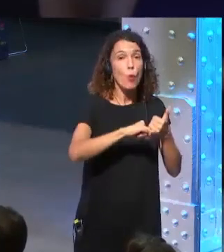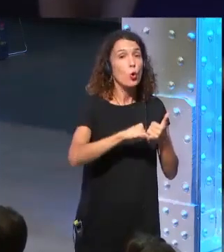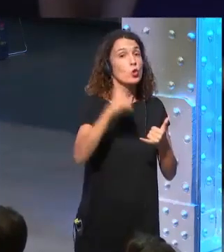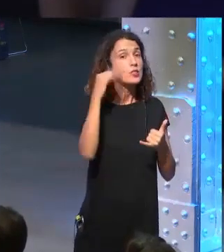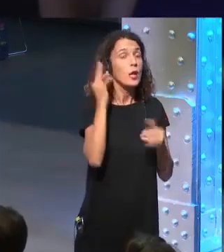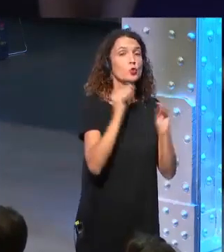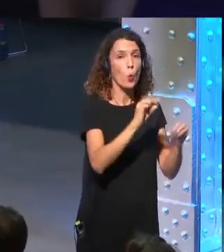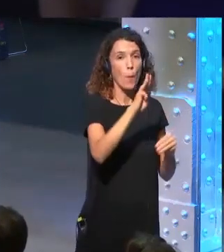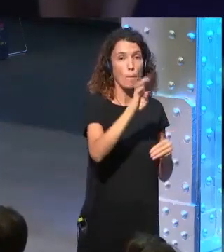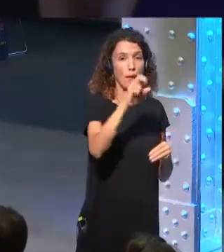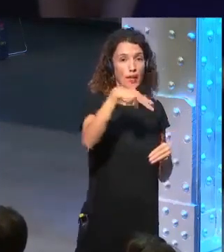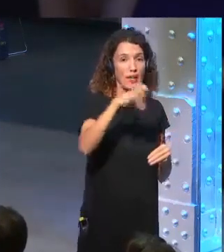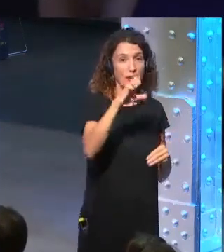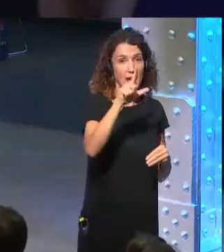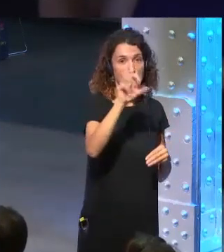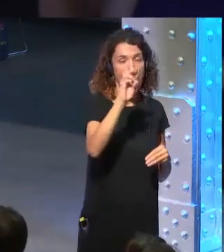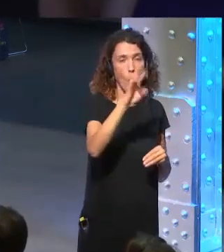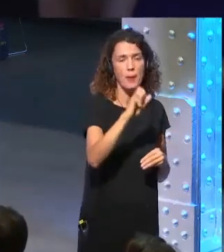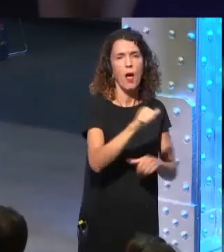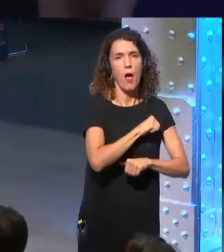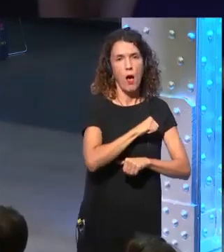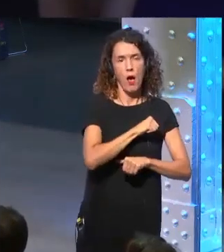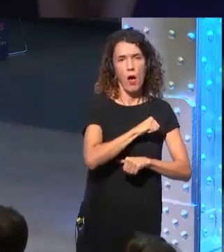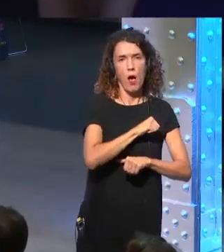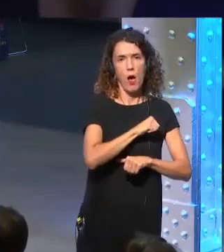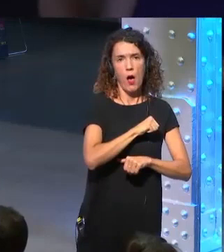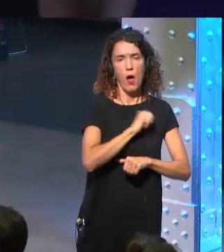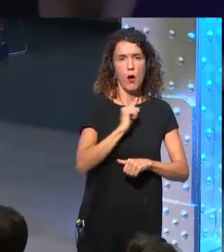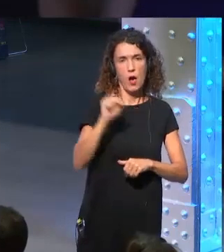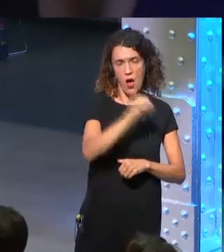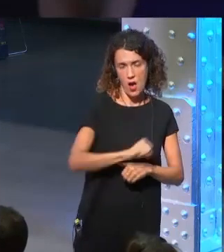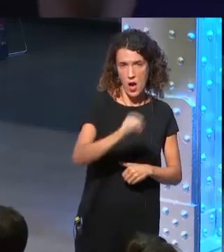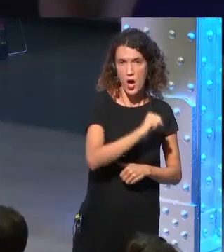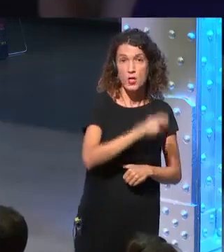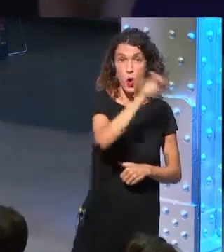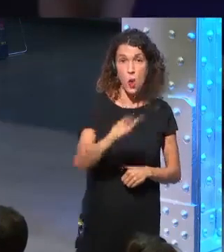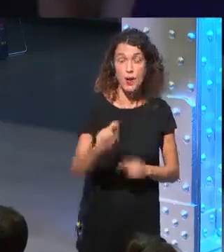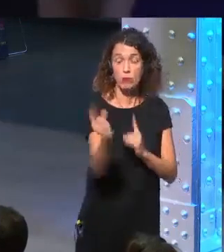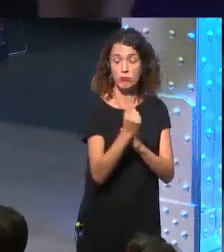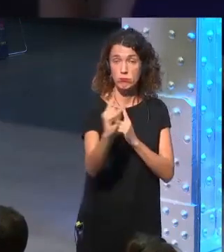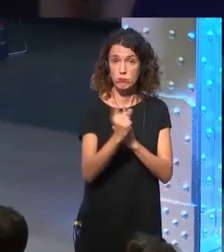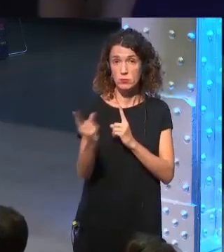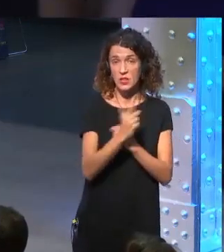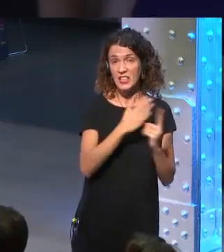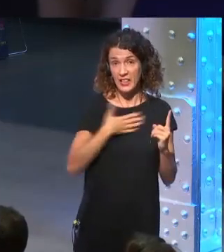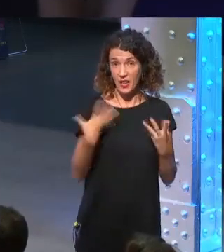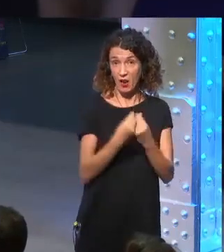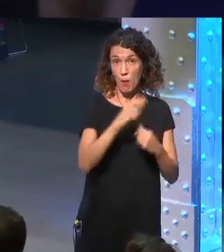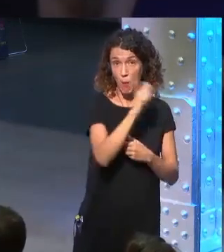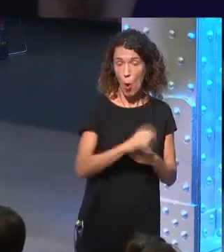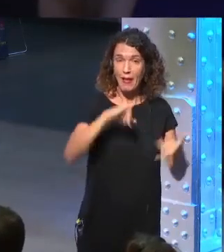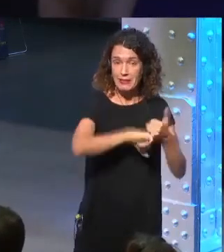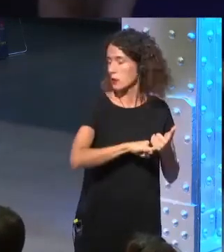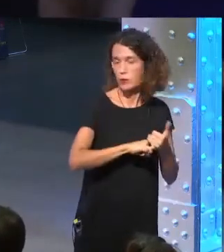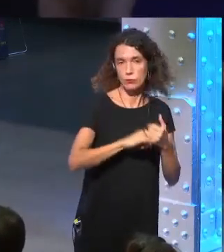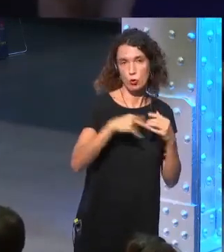le había esperado durante muchísimo tiempo, rechazando a todos los pretendientes que querían casarse. Ella era la